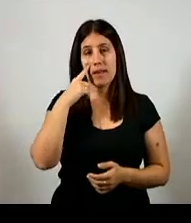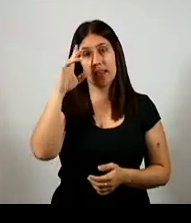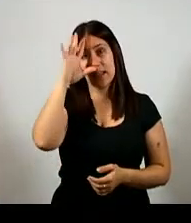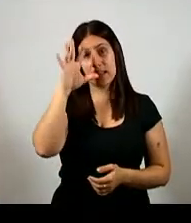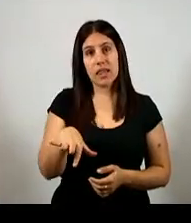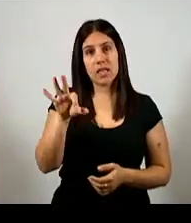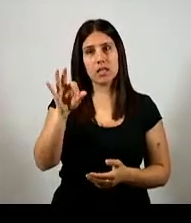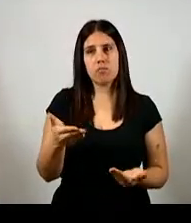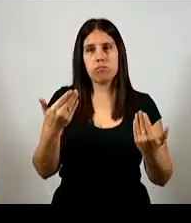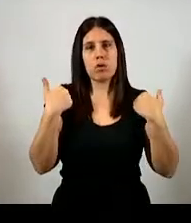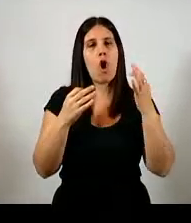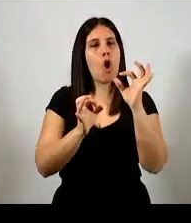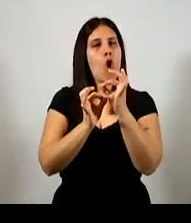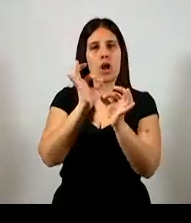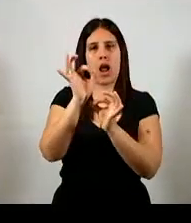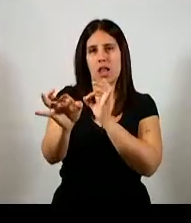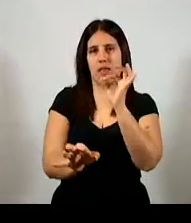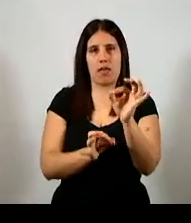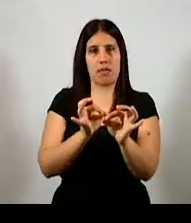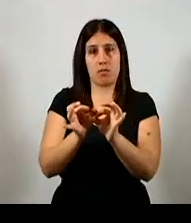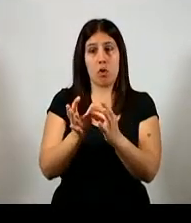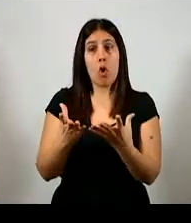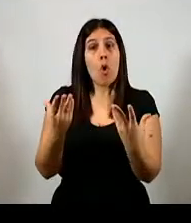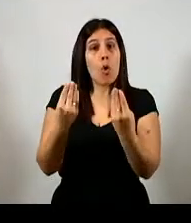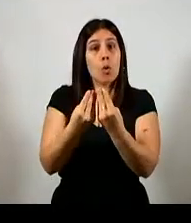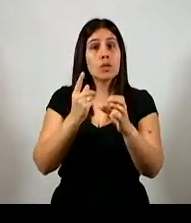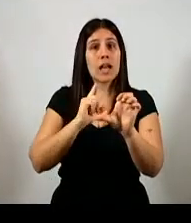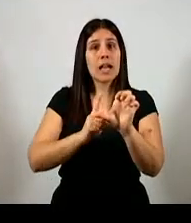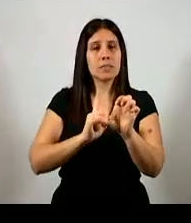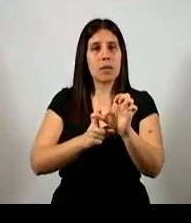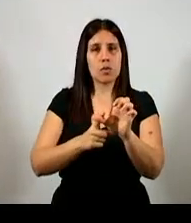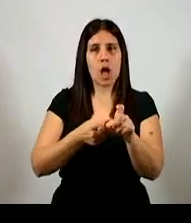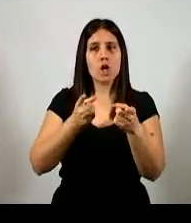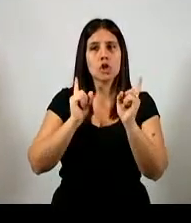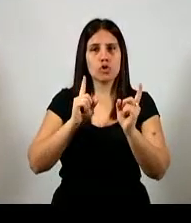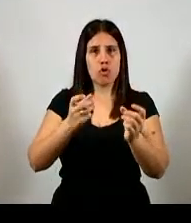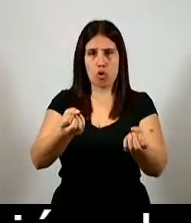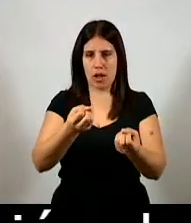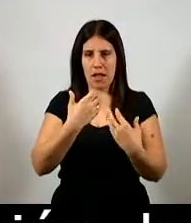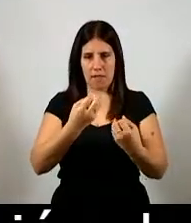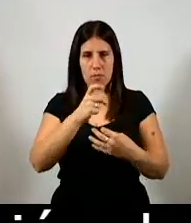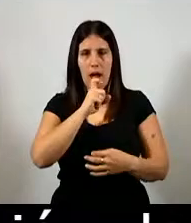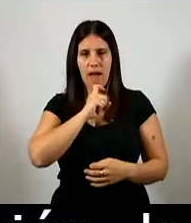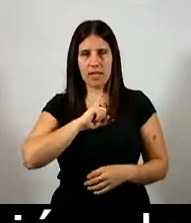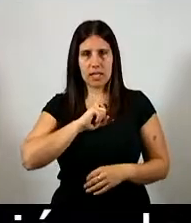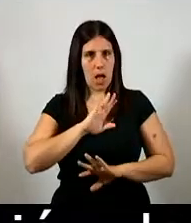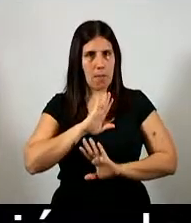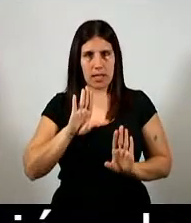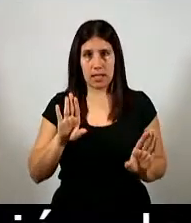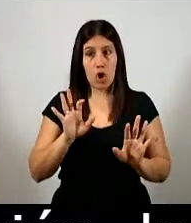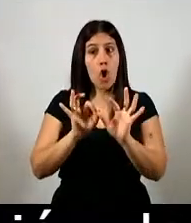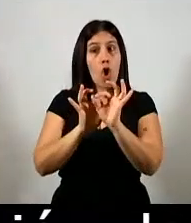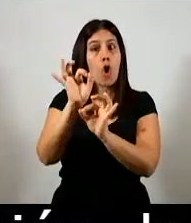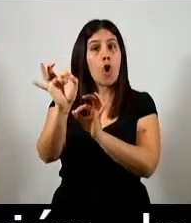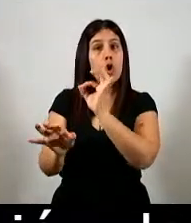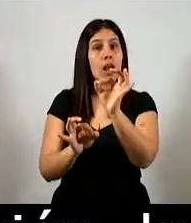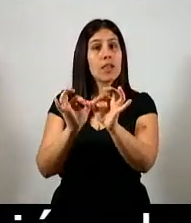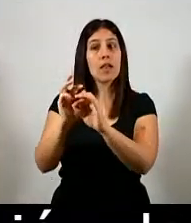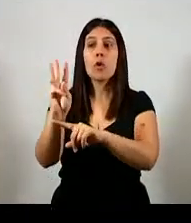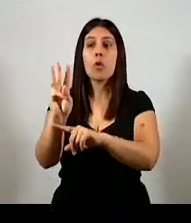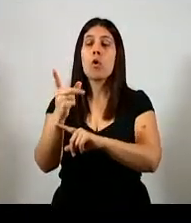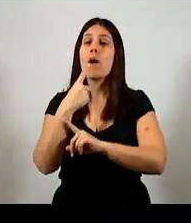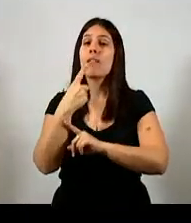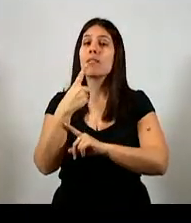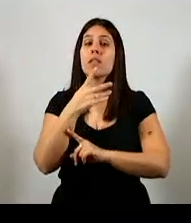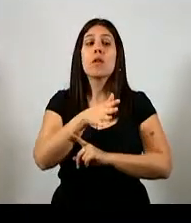la organización. La Junta de Extremadura solamente fue informada. La organización alega motivos de seguridad